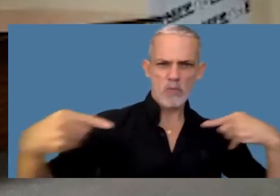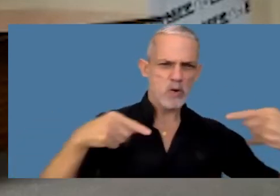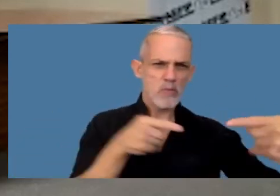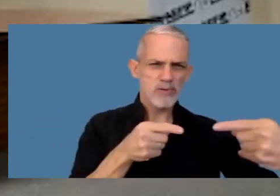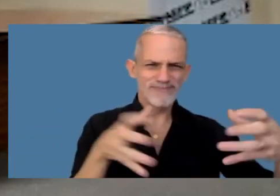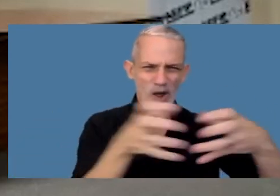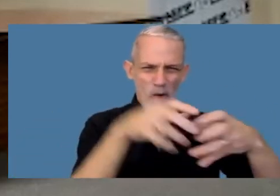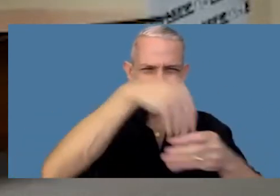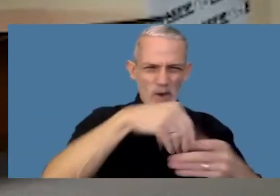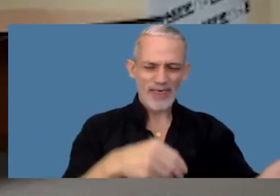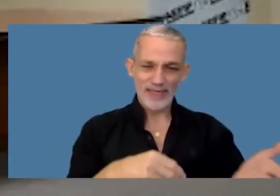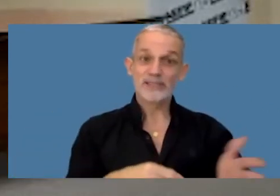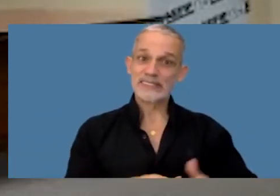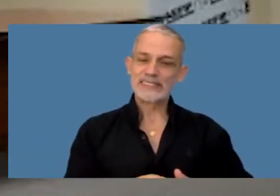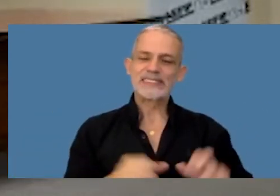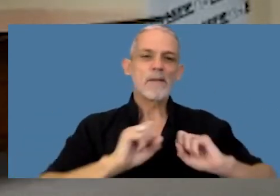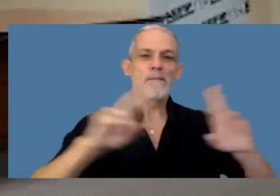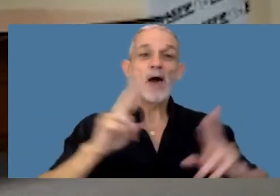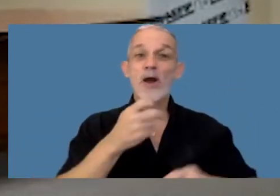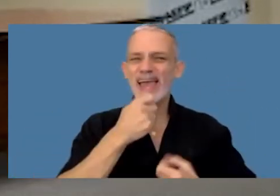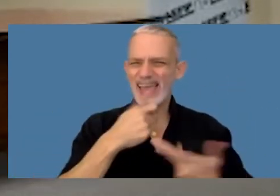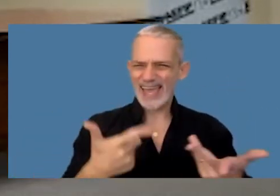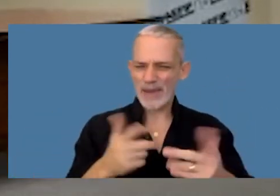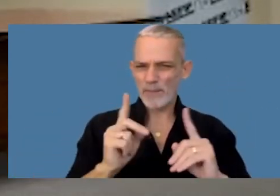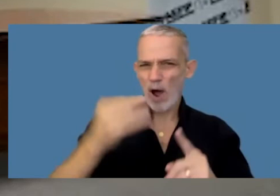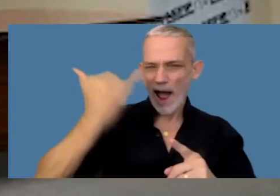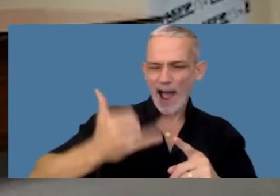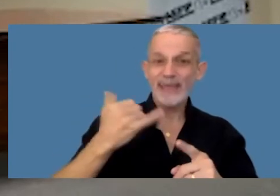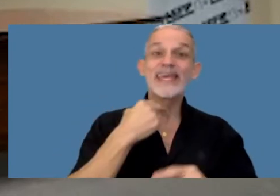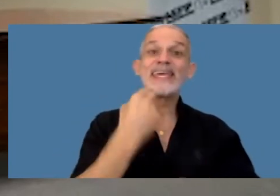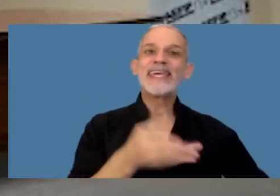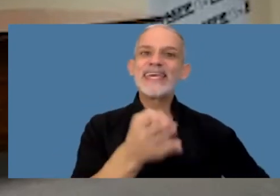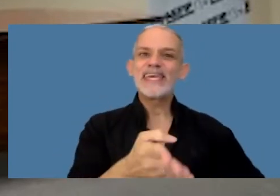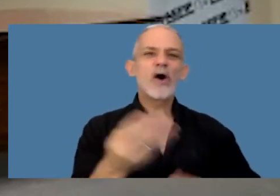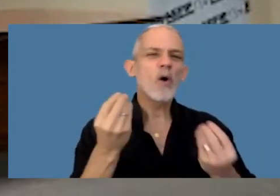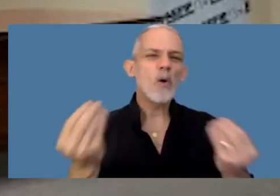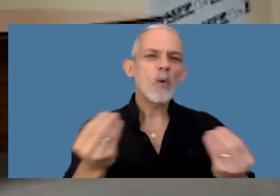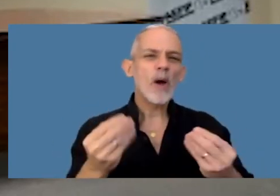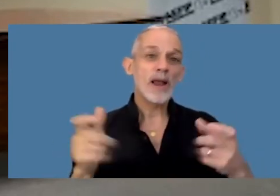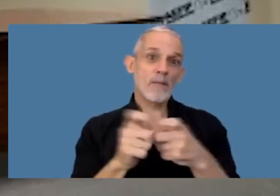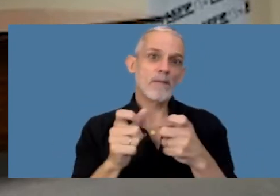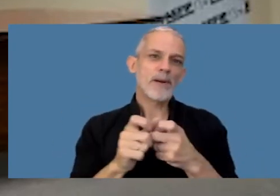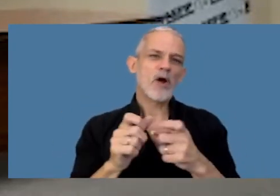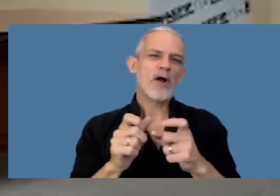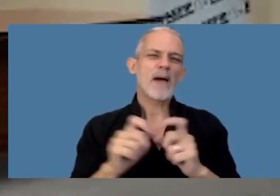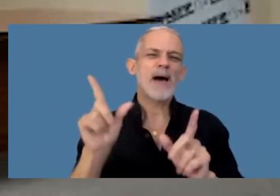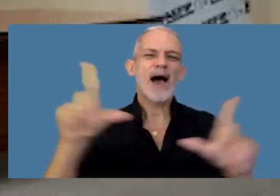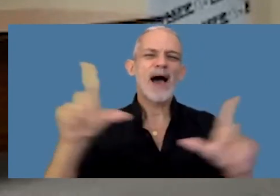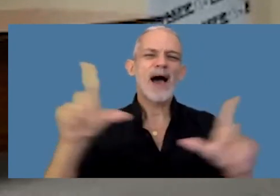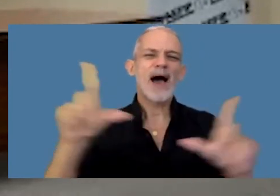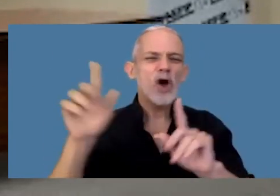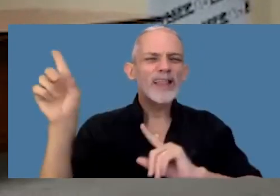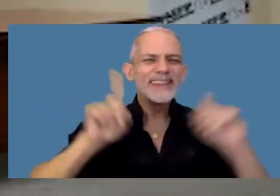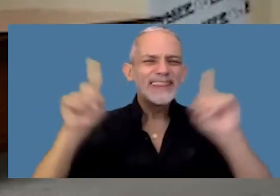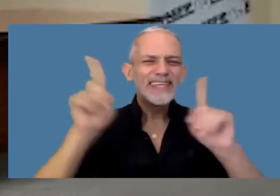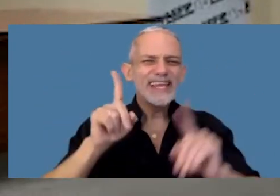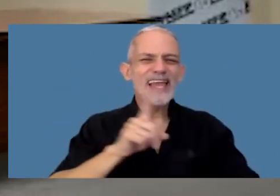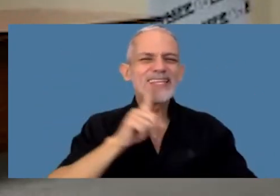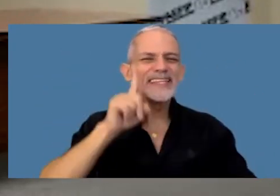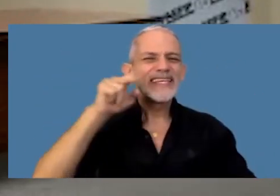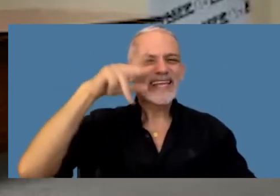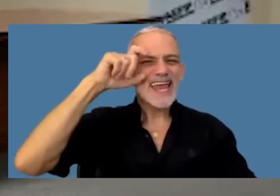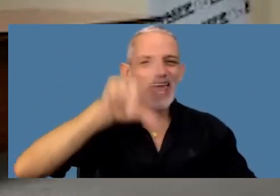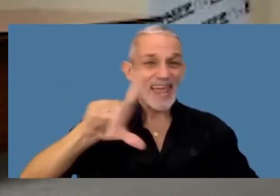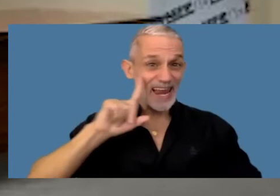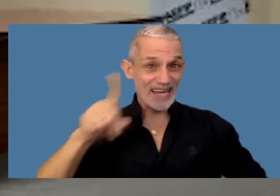Y uno de los peores ejemplos que han tenido nuestros hijos ha sido el programa de Tinelli, donde aparecen